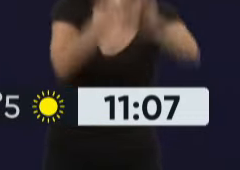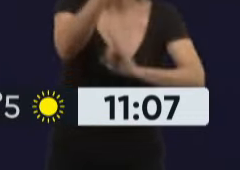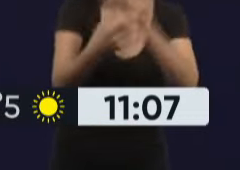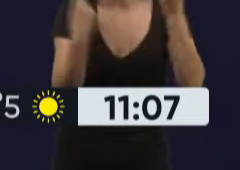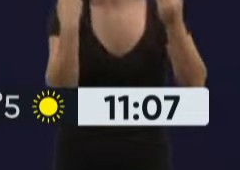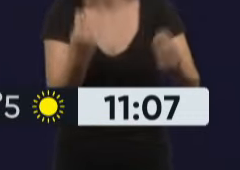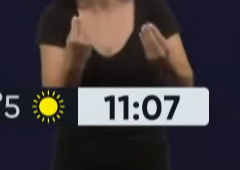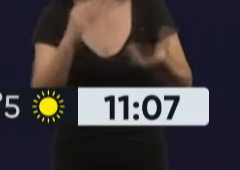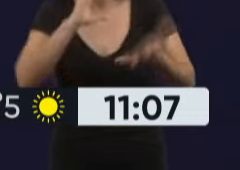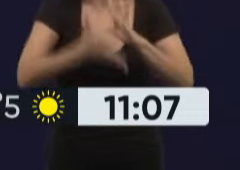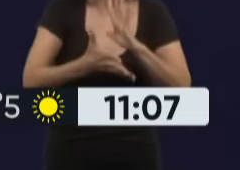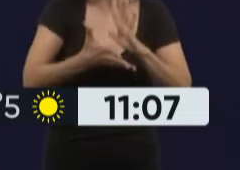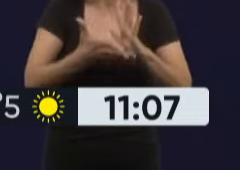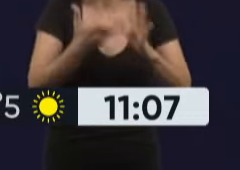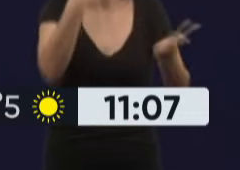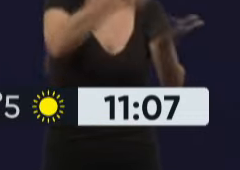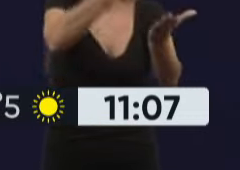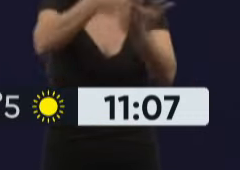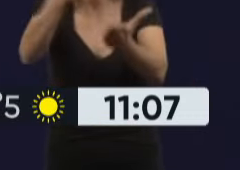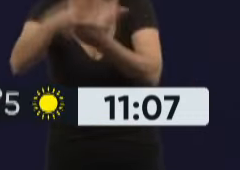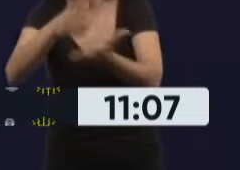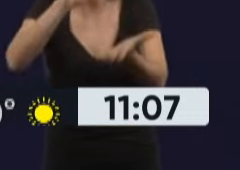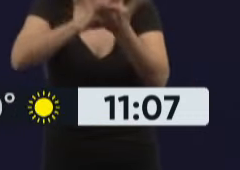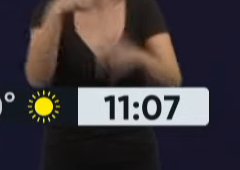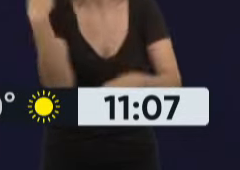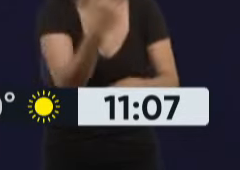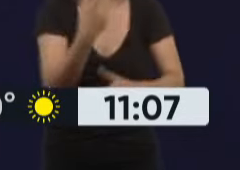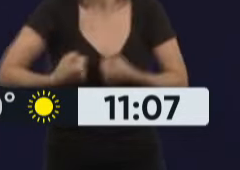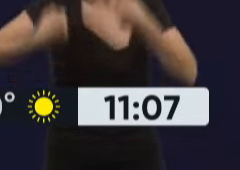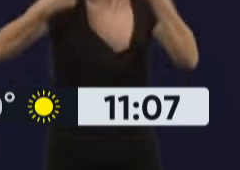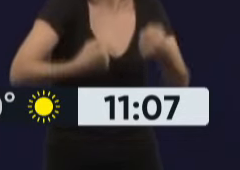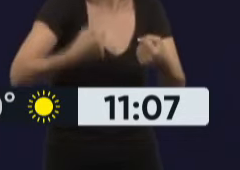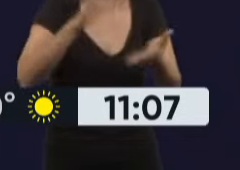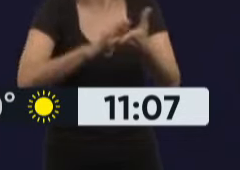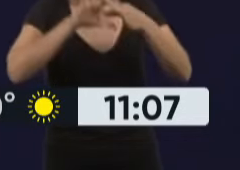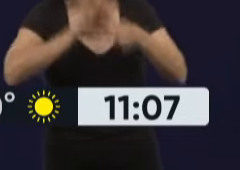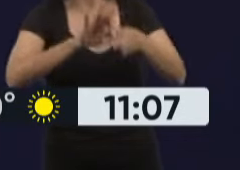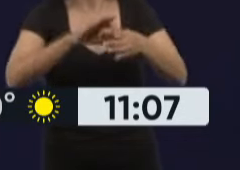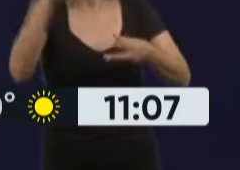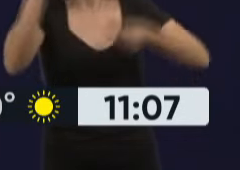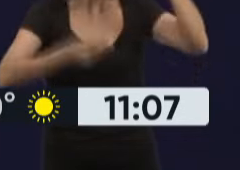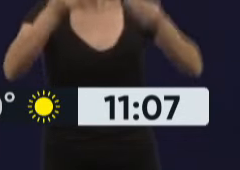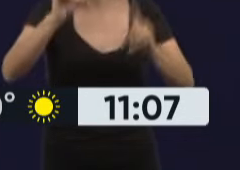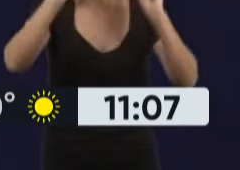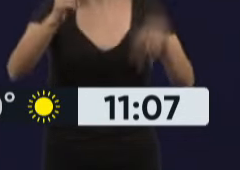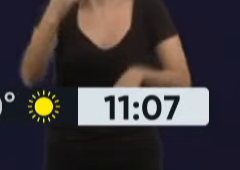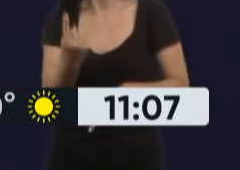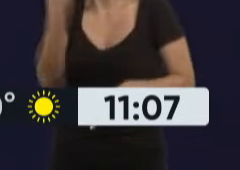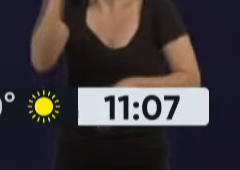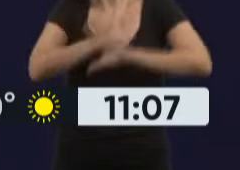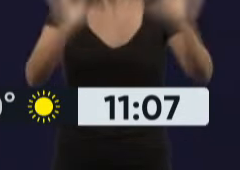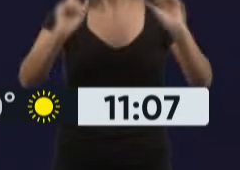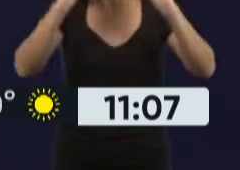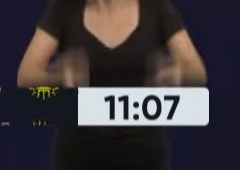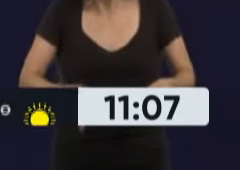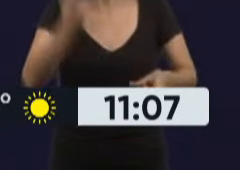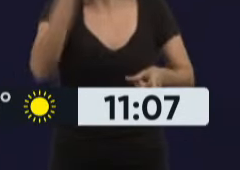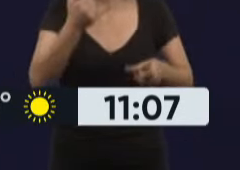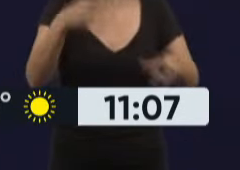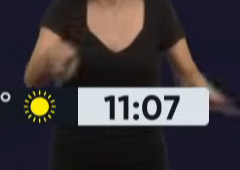se va a distribuir el fruto de ese de Nuestro esfuerzo es la primera vez también que se blinda el déficit